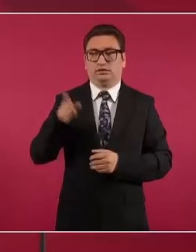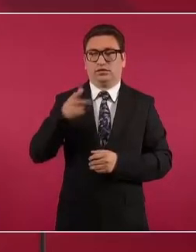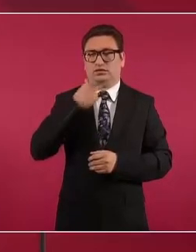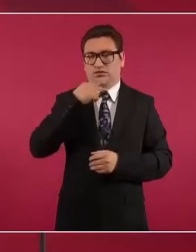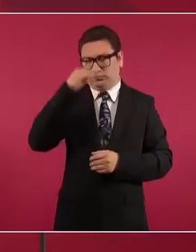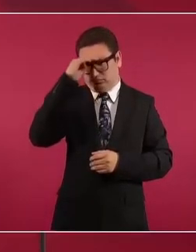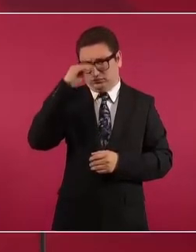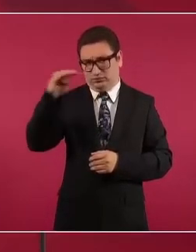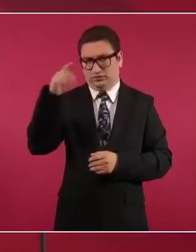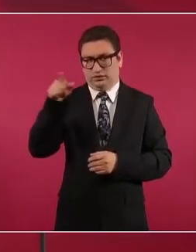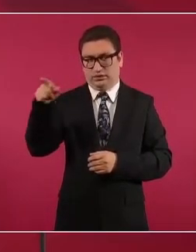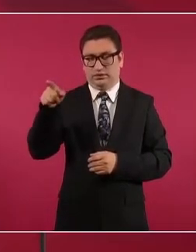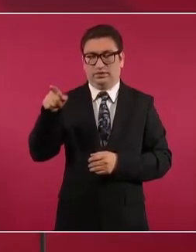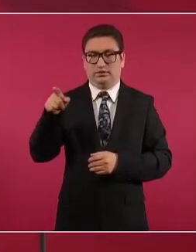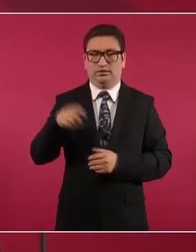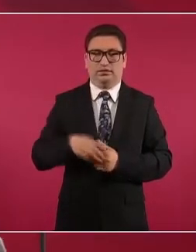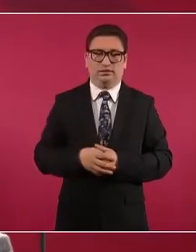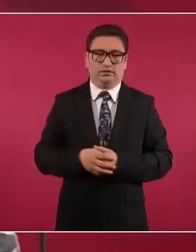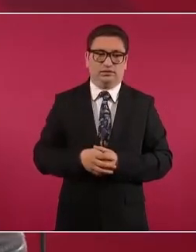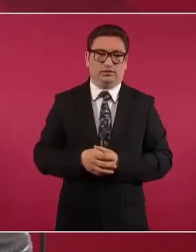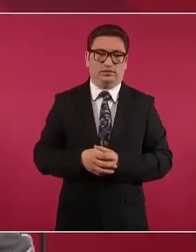recibiendo